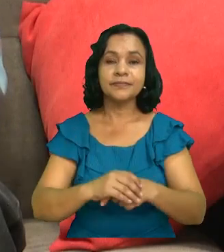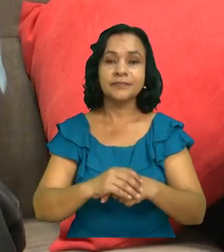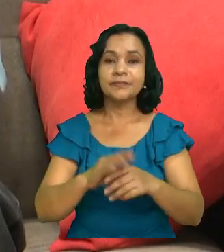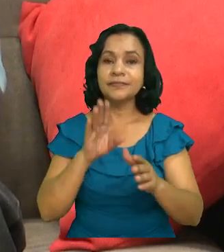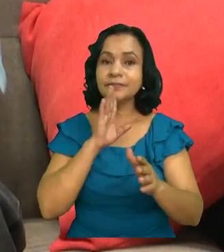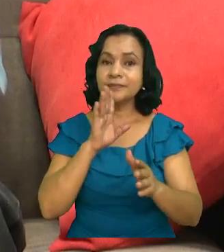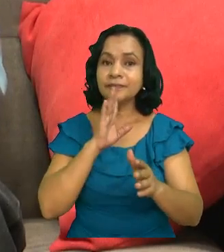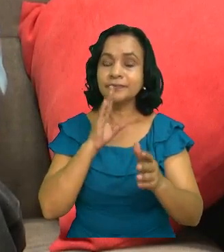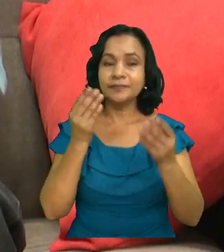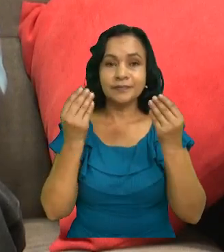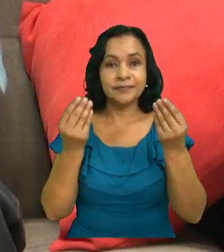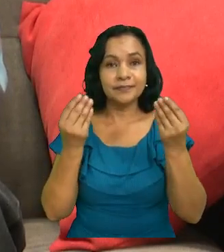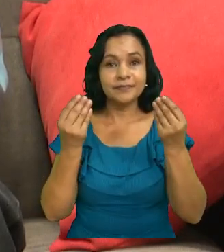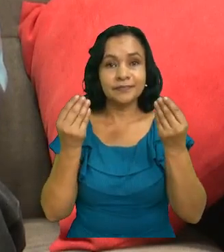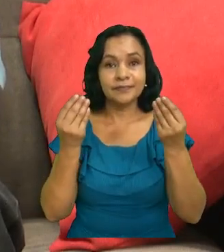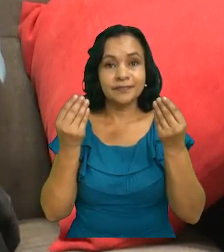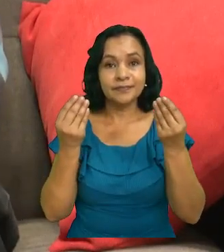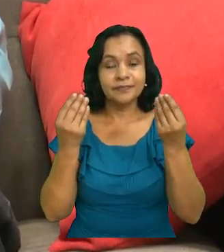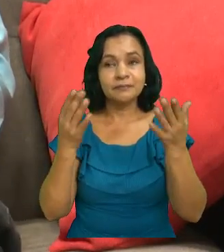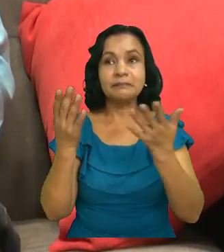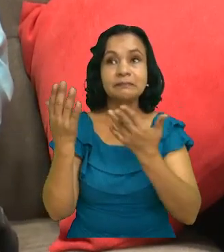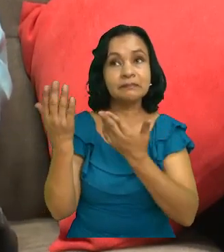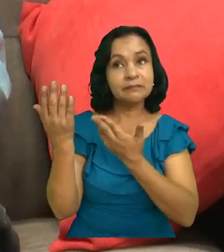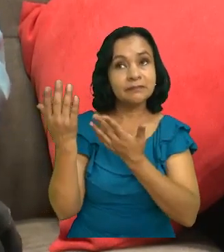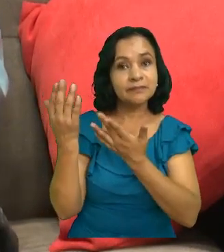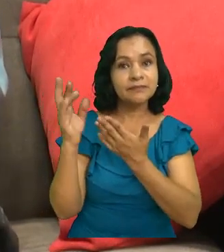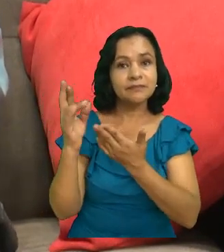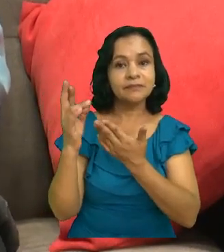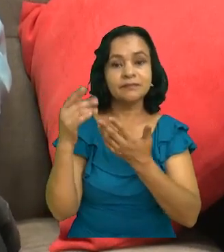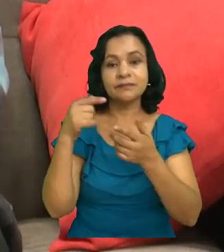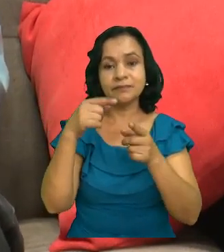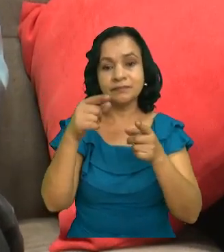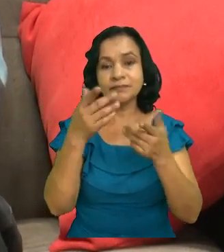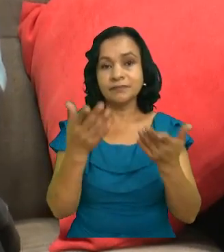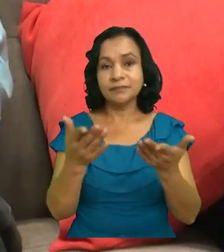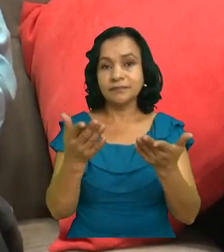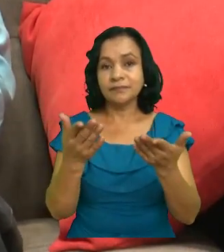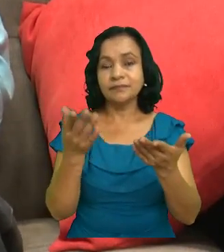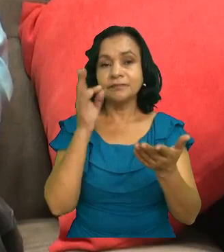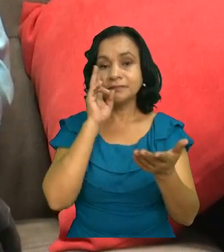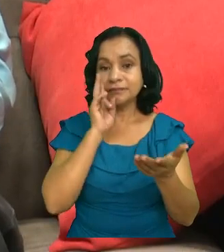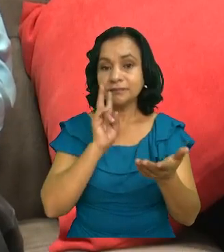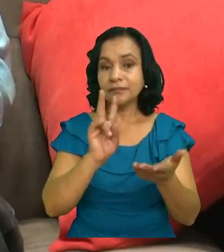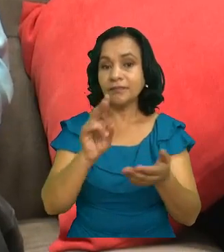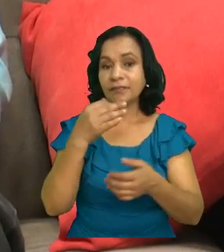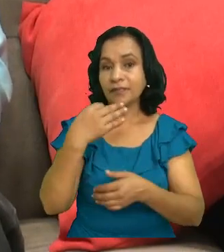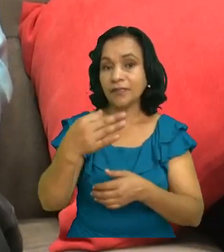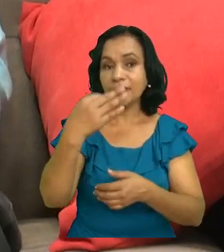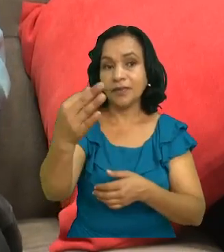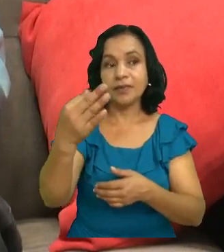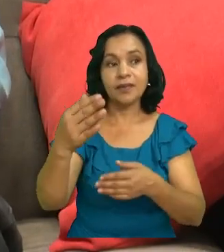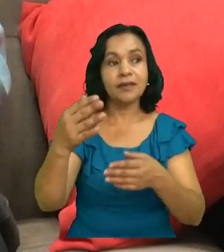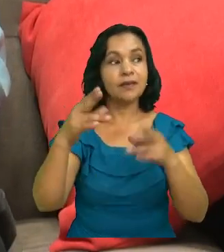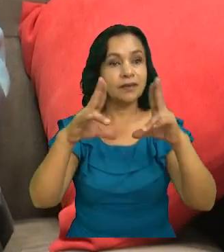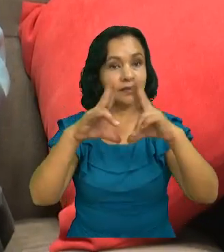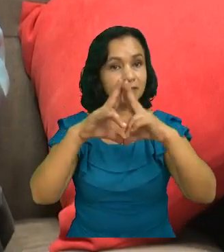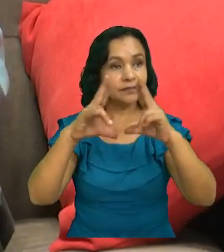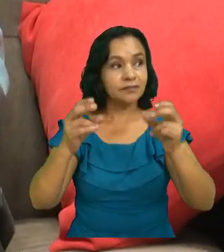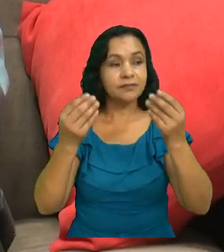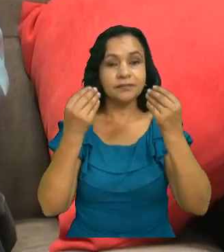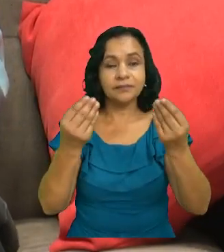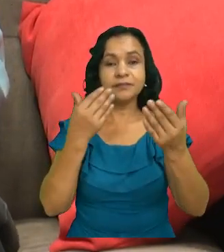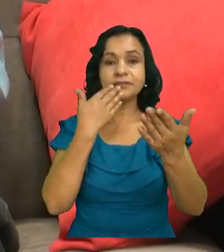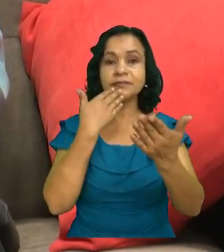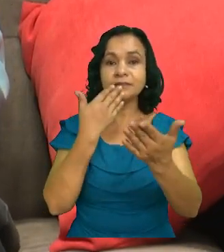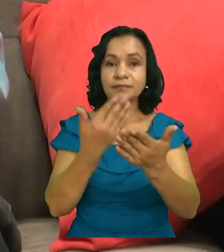conversación llena de mucha esperanza en principio, pero también, claro, expectativa para las comunidades de nuestro país. Muchísimas gracias